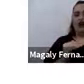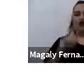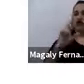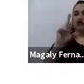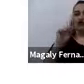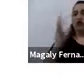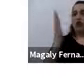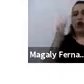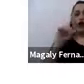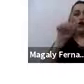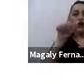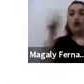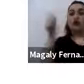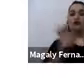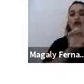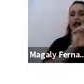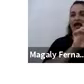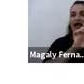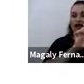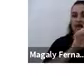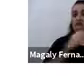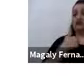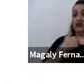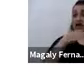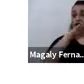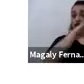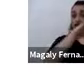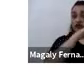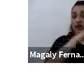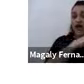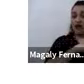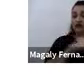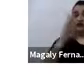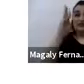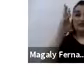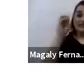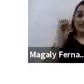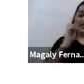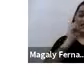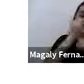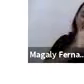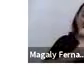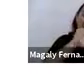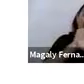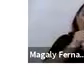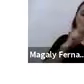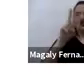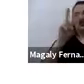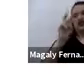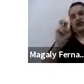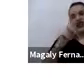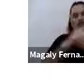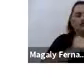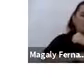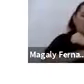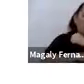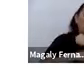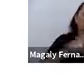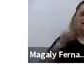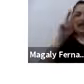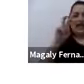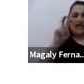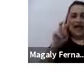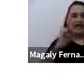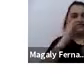ejemplos, y tenemos datos de 60 años y de 200 países en el análisis internacional. No hay